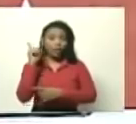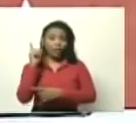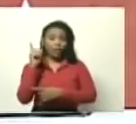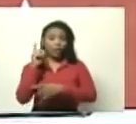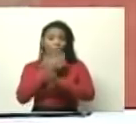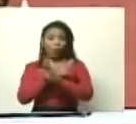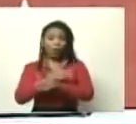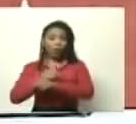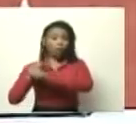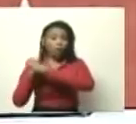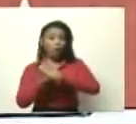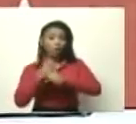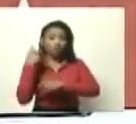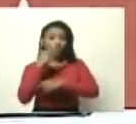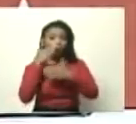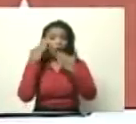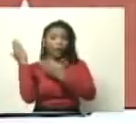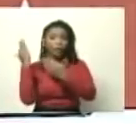ligas,